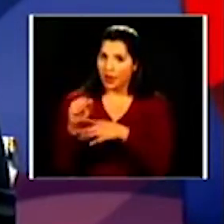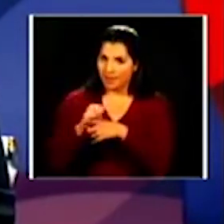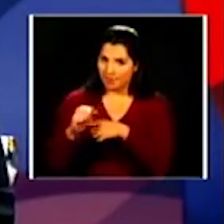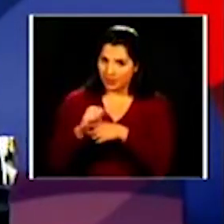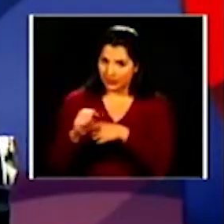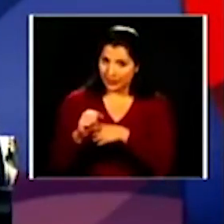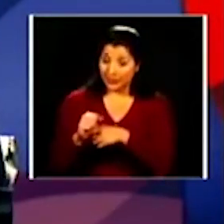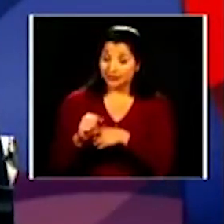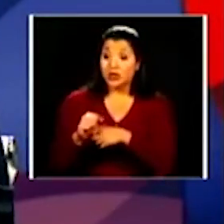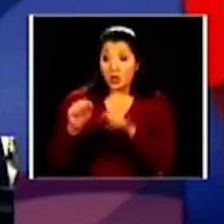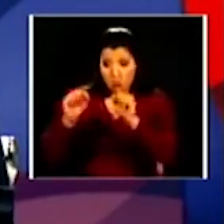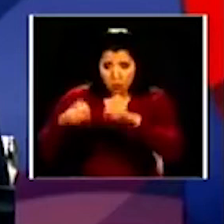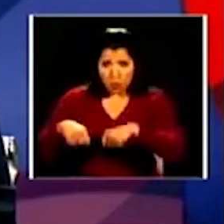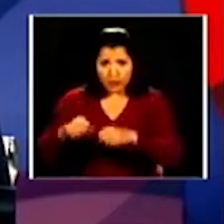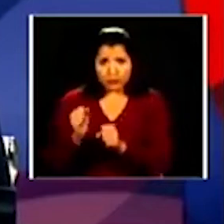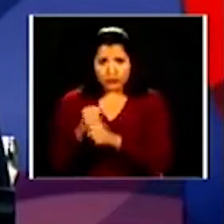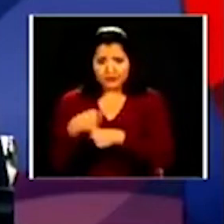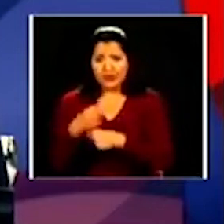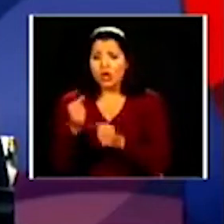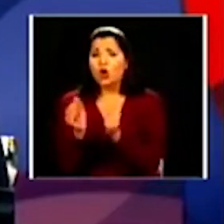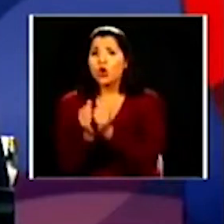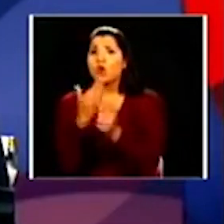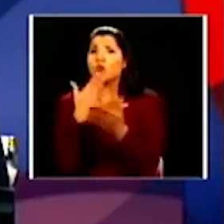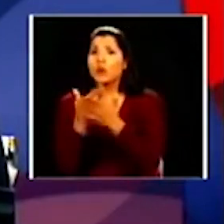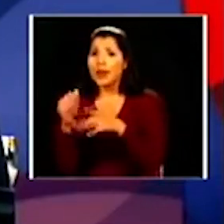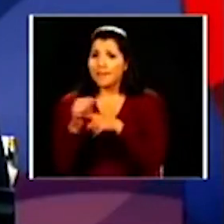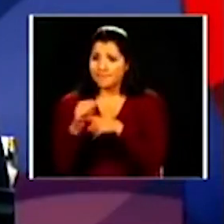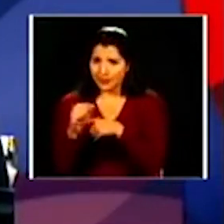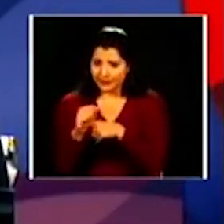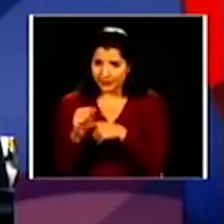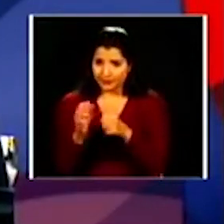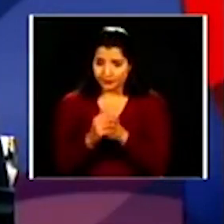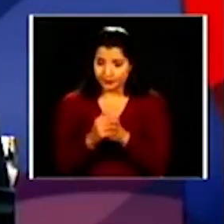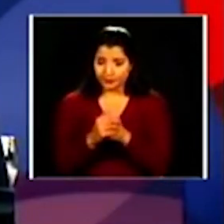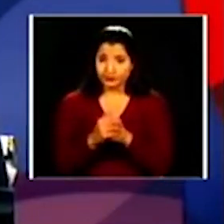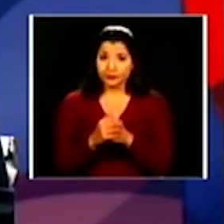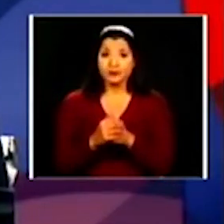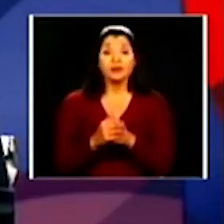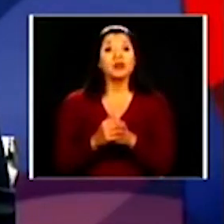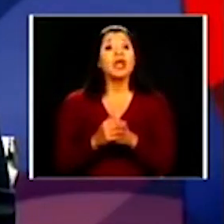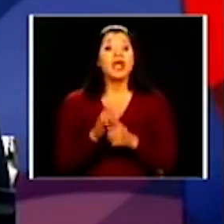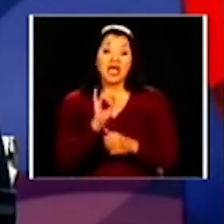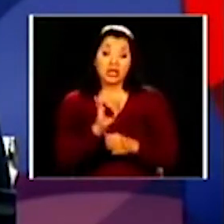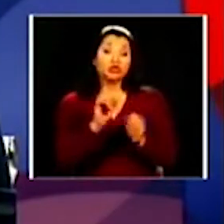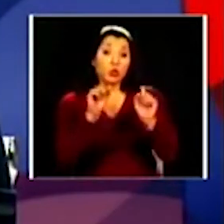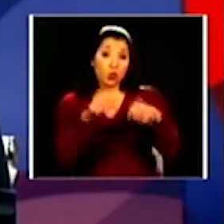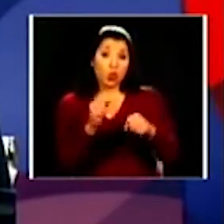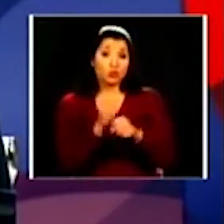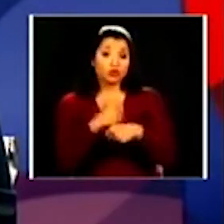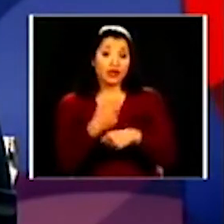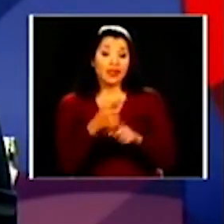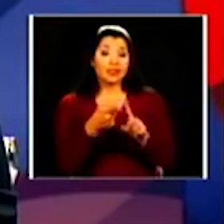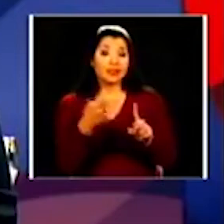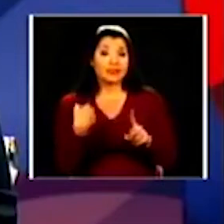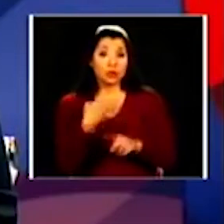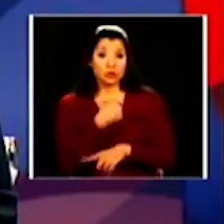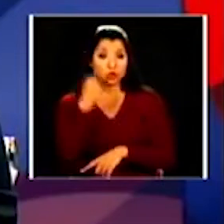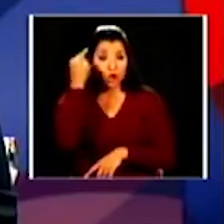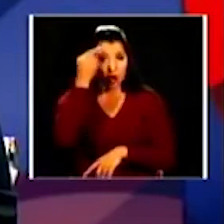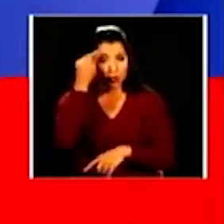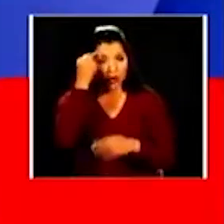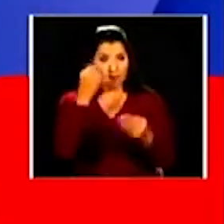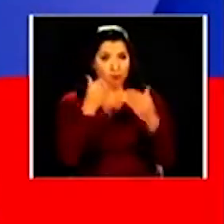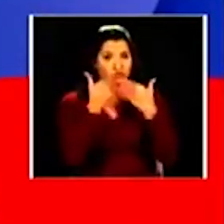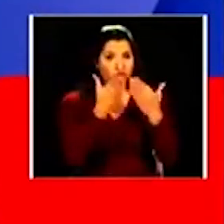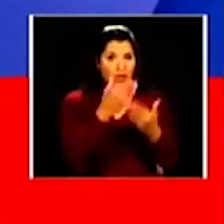buenas prácticas y con capacitación. Es algo que llevaremos adelante desde nuestra administración. Muchas gracias,